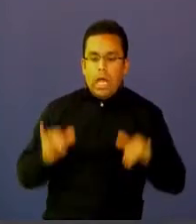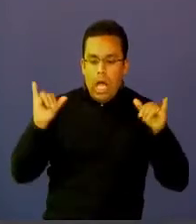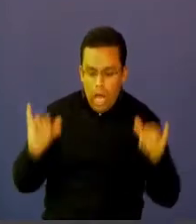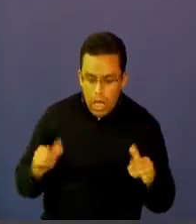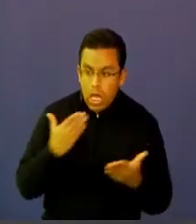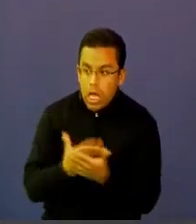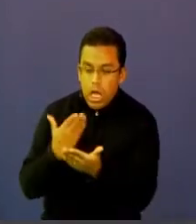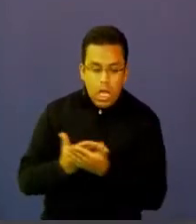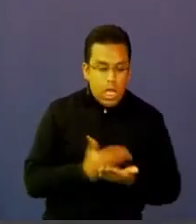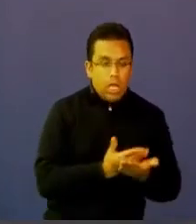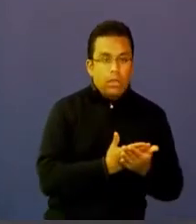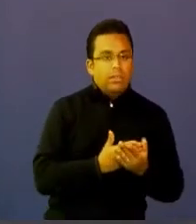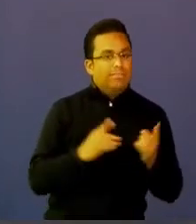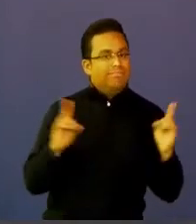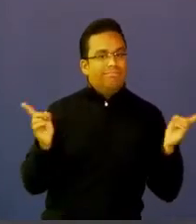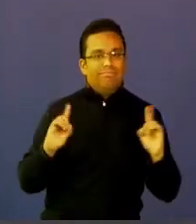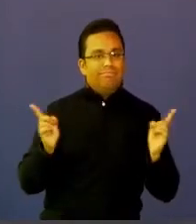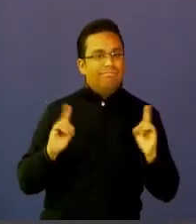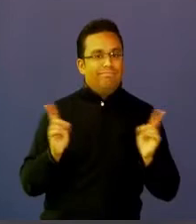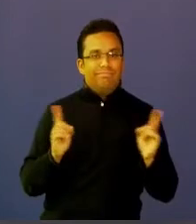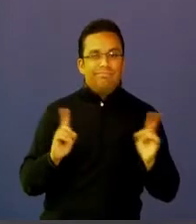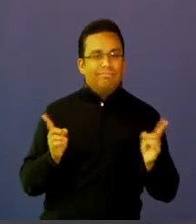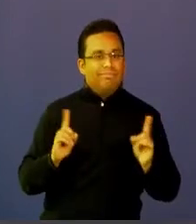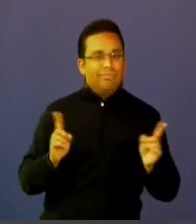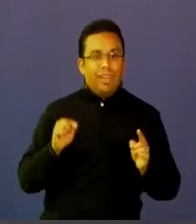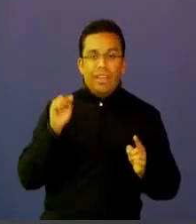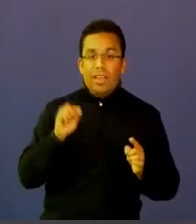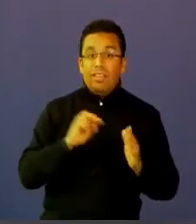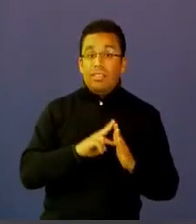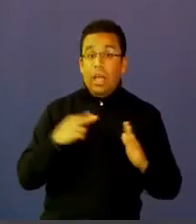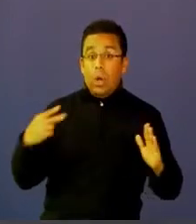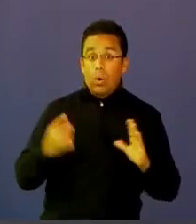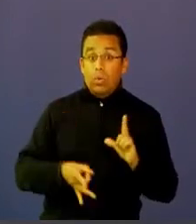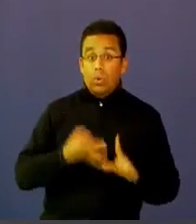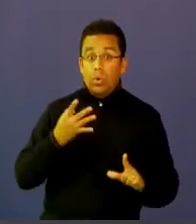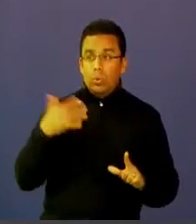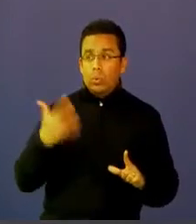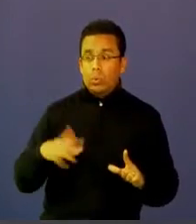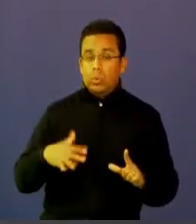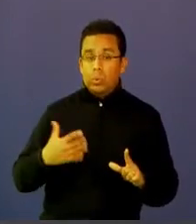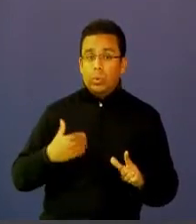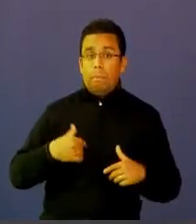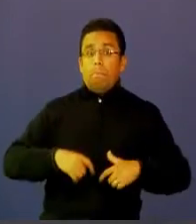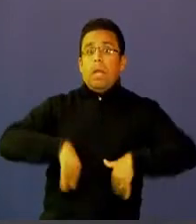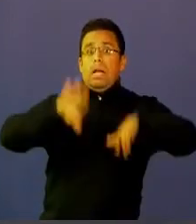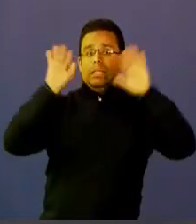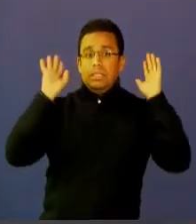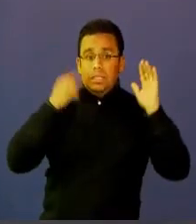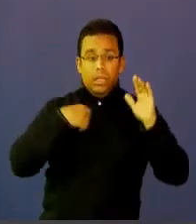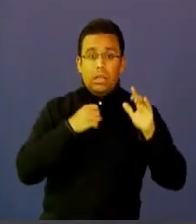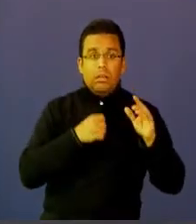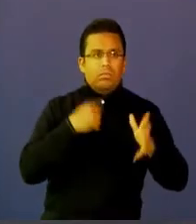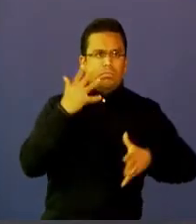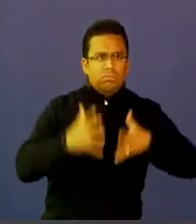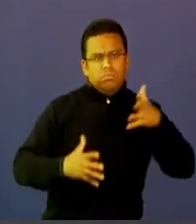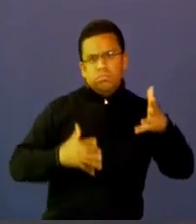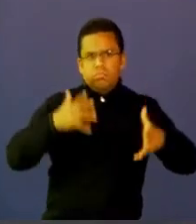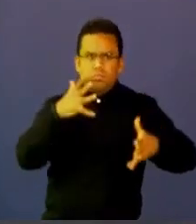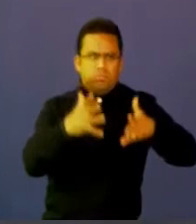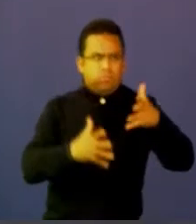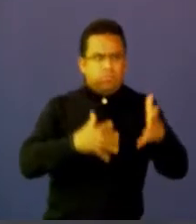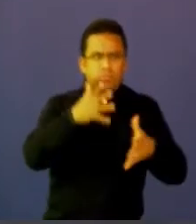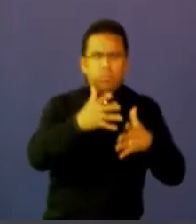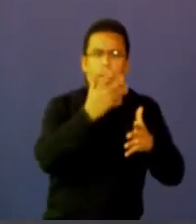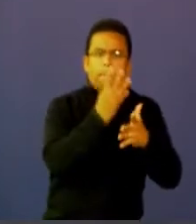al uso de la tecnología rompe fronteras, Hablas Sin Fronteras es muestra de ello, más de 500 videocos para séptimo grado de